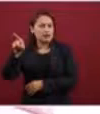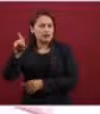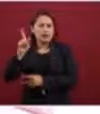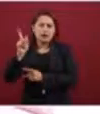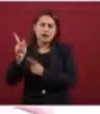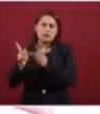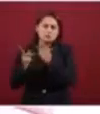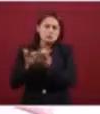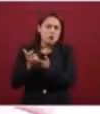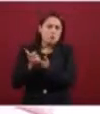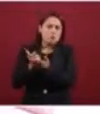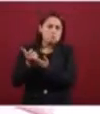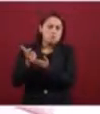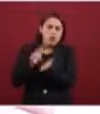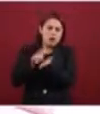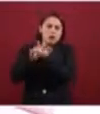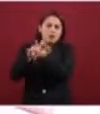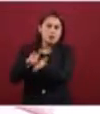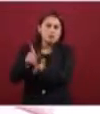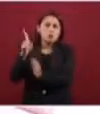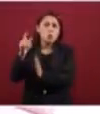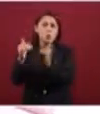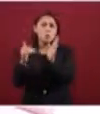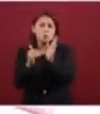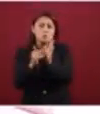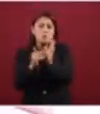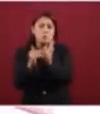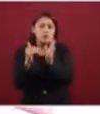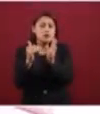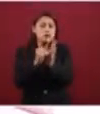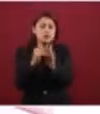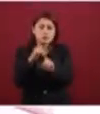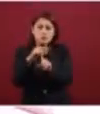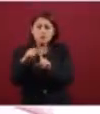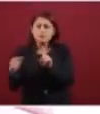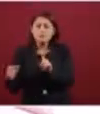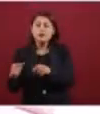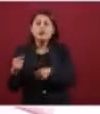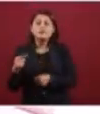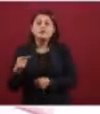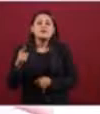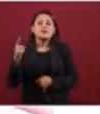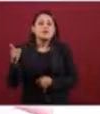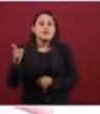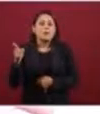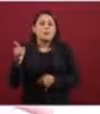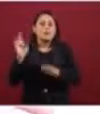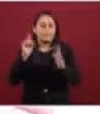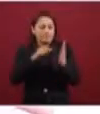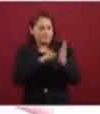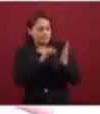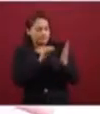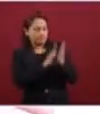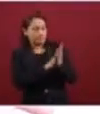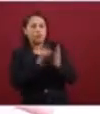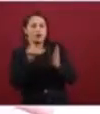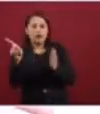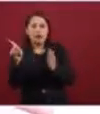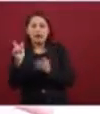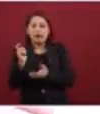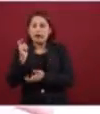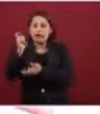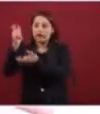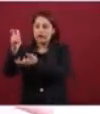aproximadamente 1,500,000. Se suponía que era para gastos que iban destinados a los trabajadores, pero este dinero nunca llegaba a